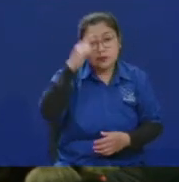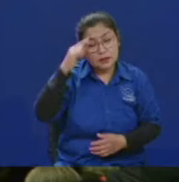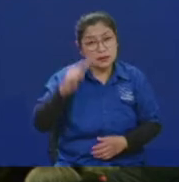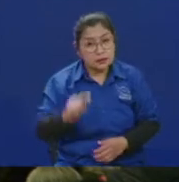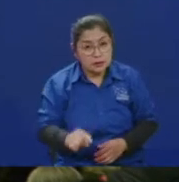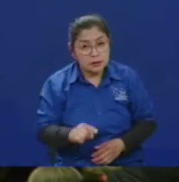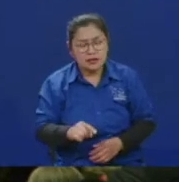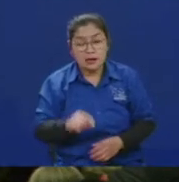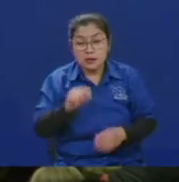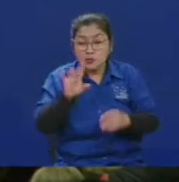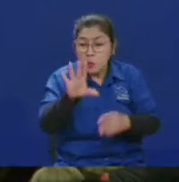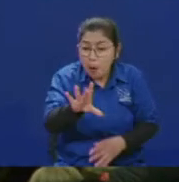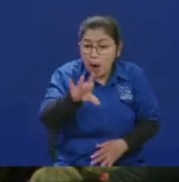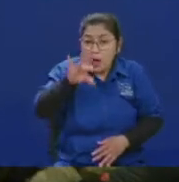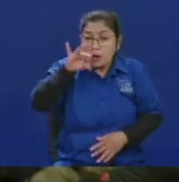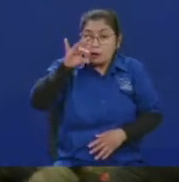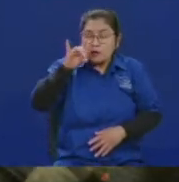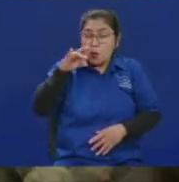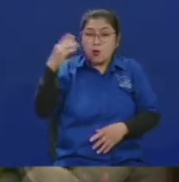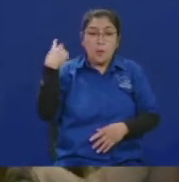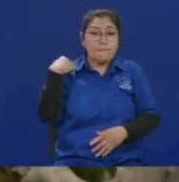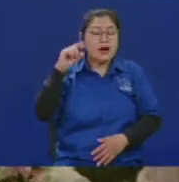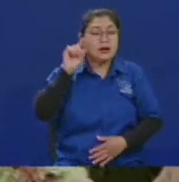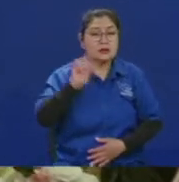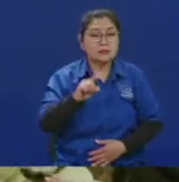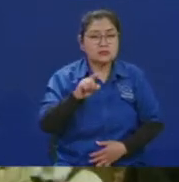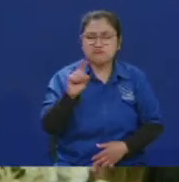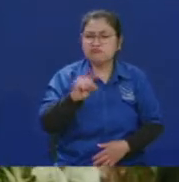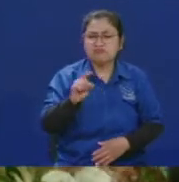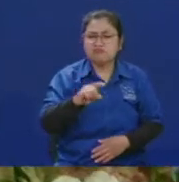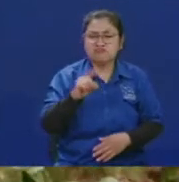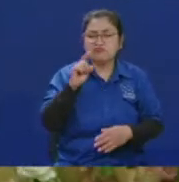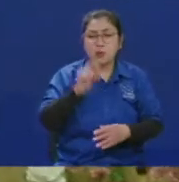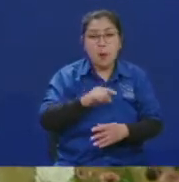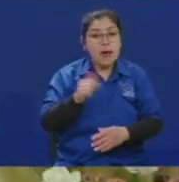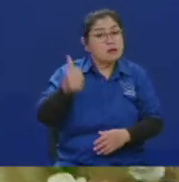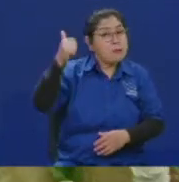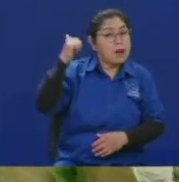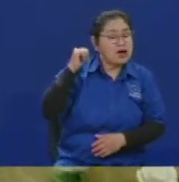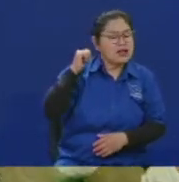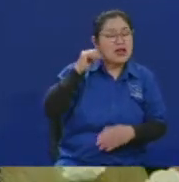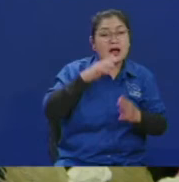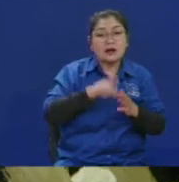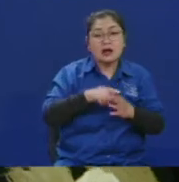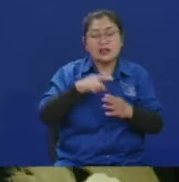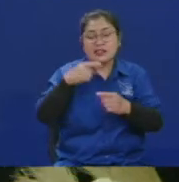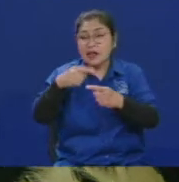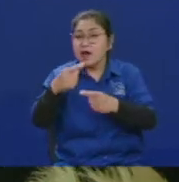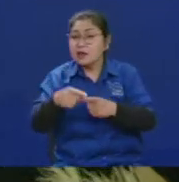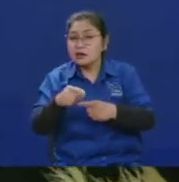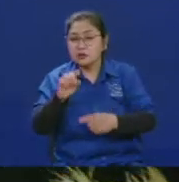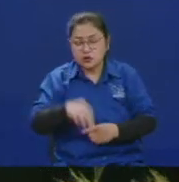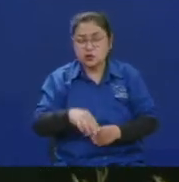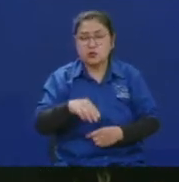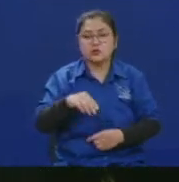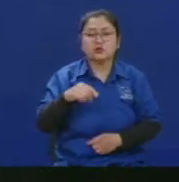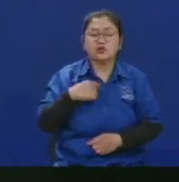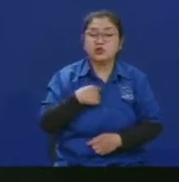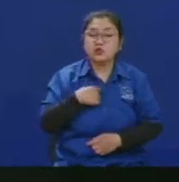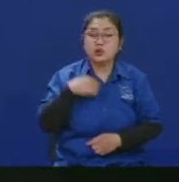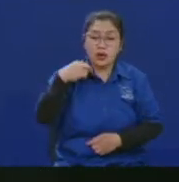el Señor ha escogido para ti. No es mañana, no es la otra semana, es hoy el día que el Señor. Yo en el nombre de